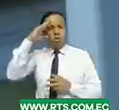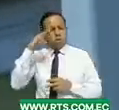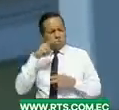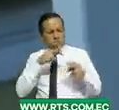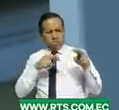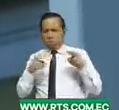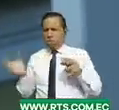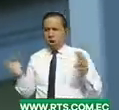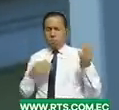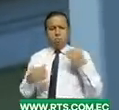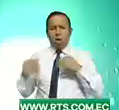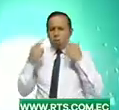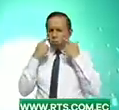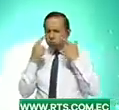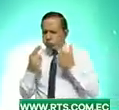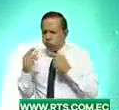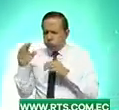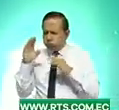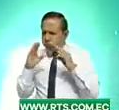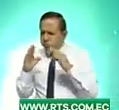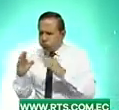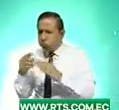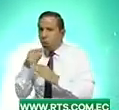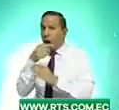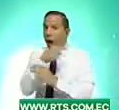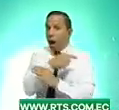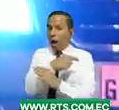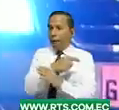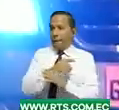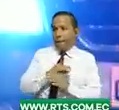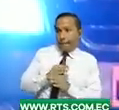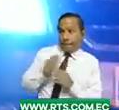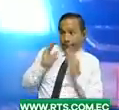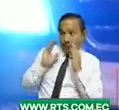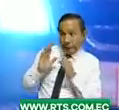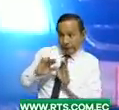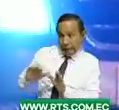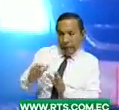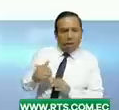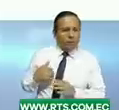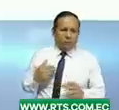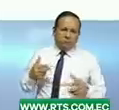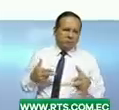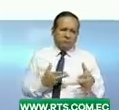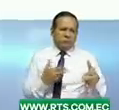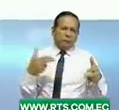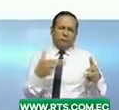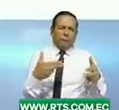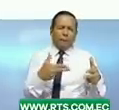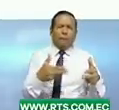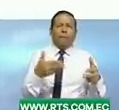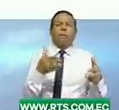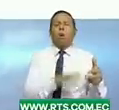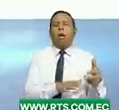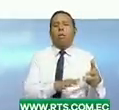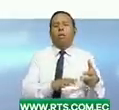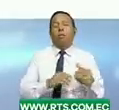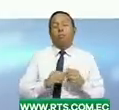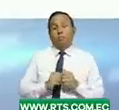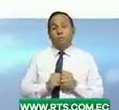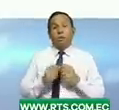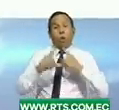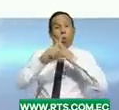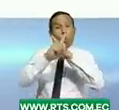trasladan inmediatamente a aquel lugar, pero ya pues se había cometido el hecho violento. A través de un comunicado en Twitter, la fiscalía